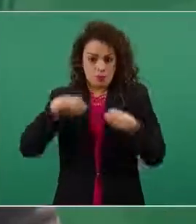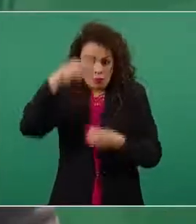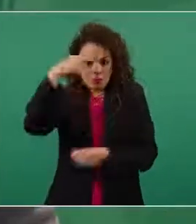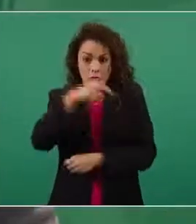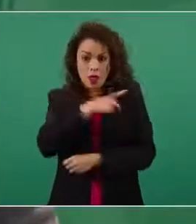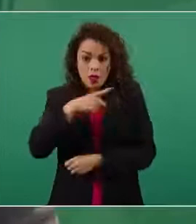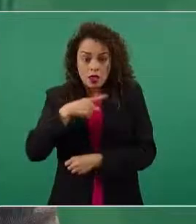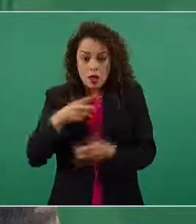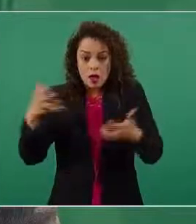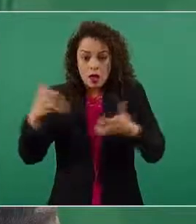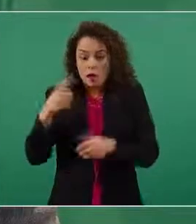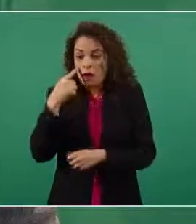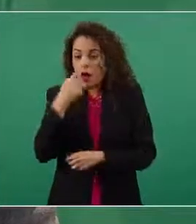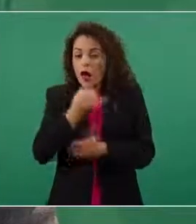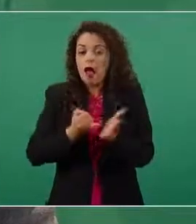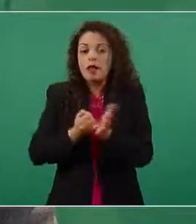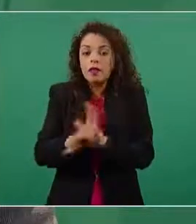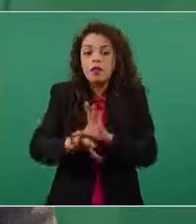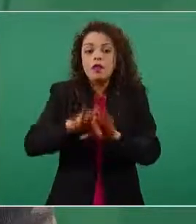democracia?